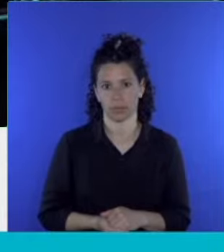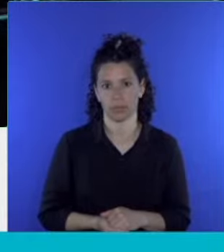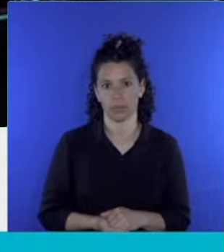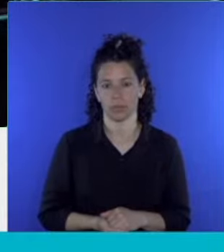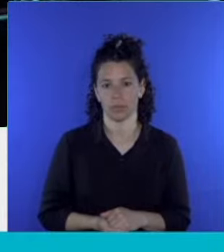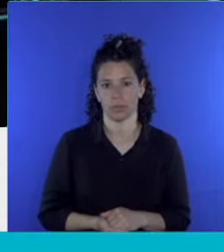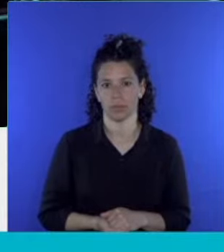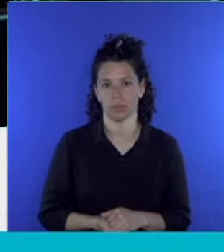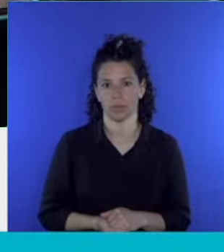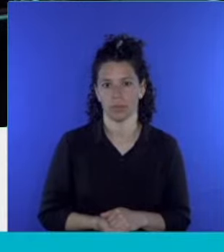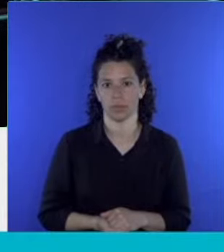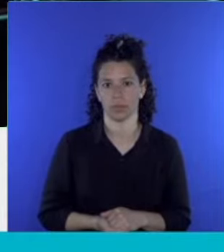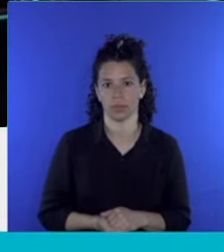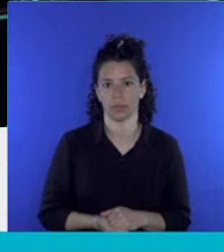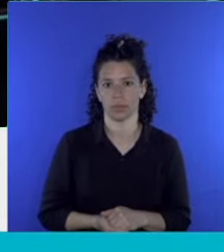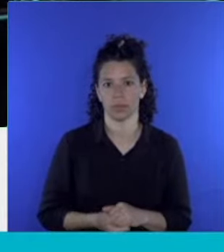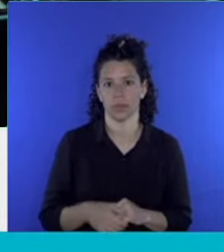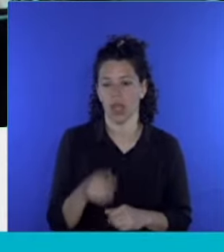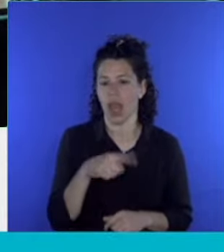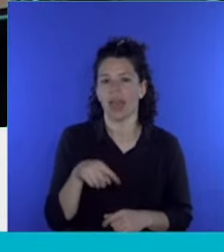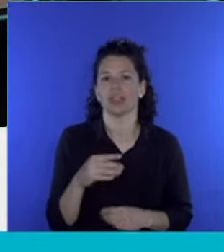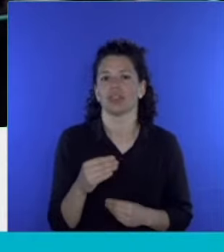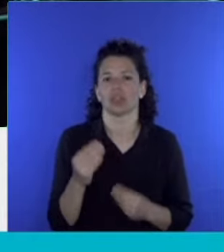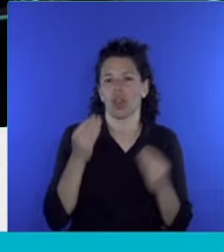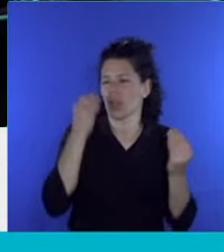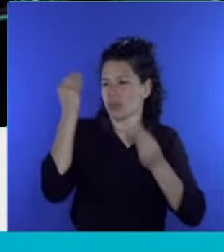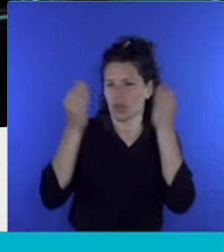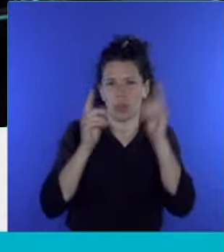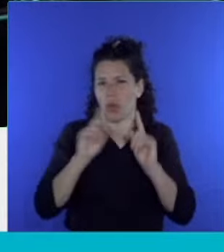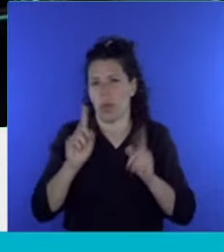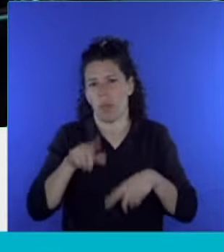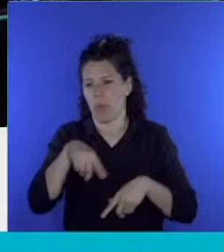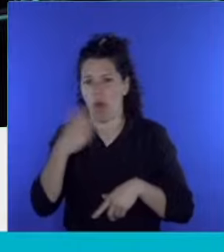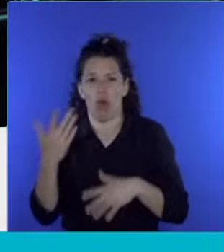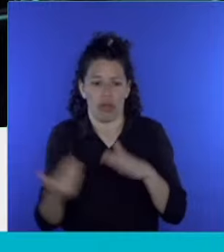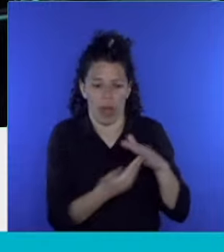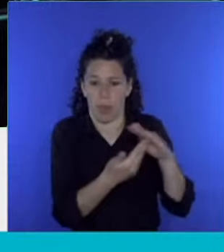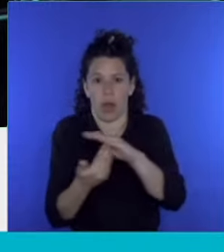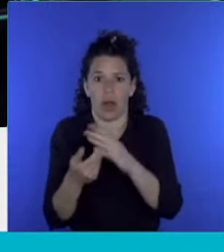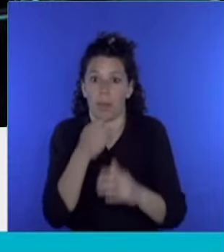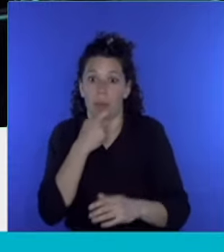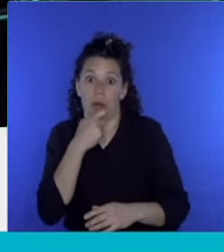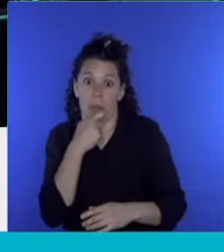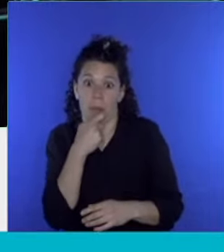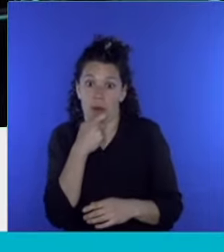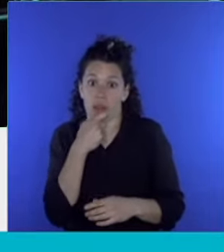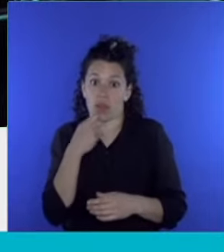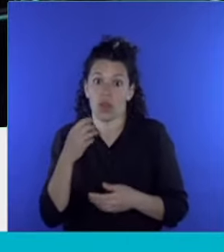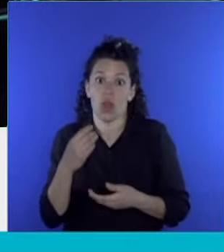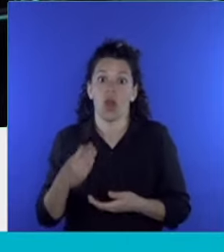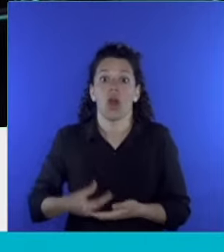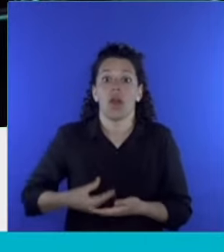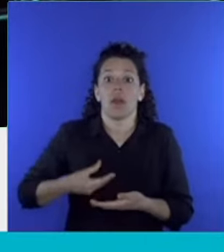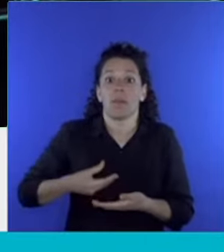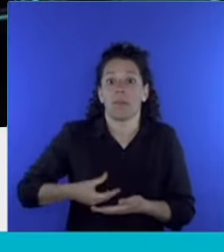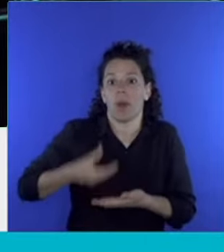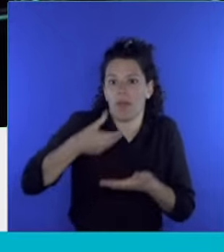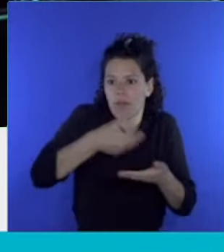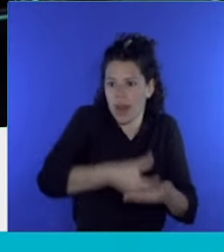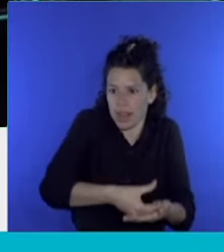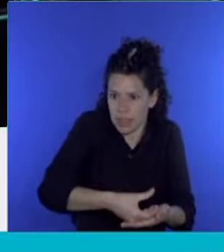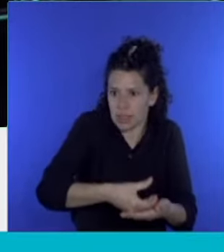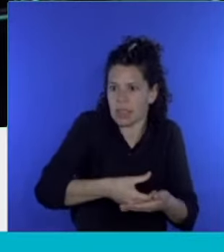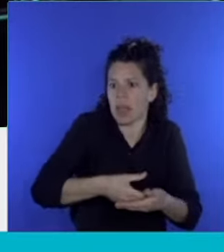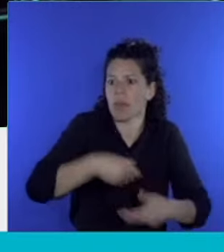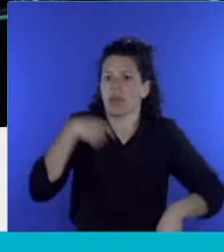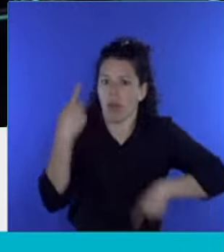no se preocupan por otro tipo de prioridades que tiene este gobierno como es el financiamiento de la bicicleta no financiera